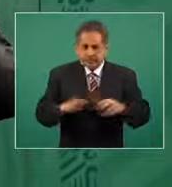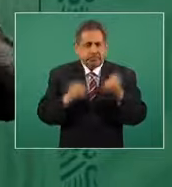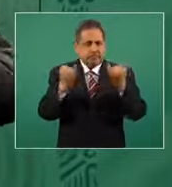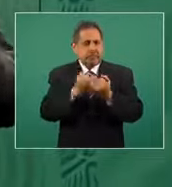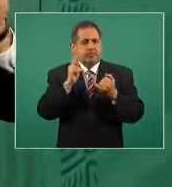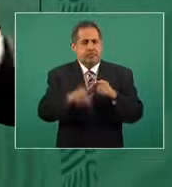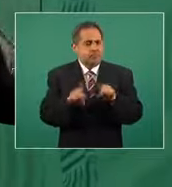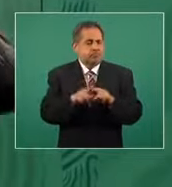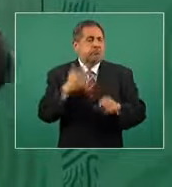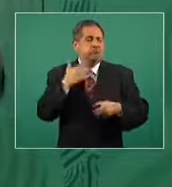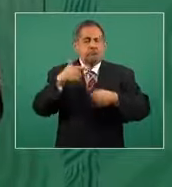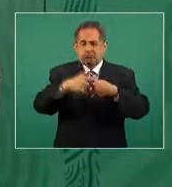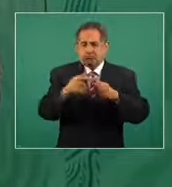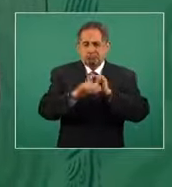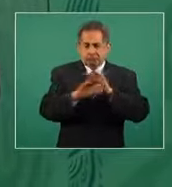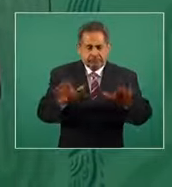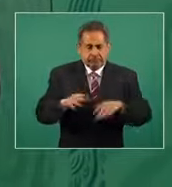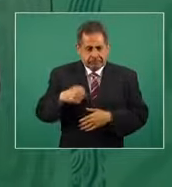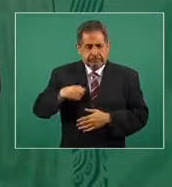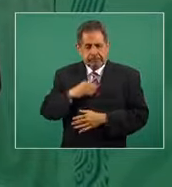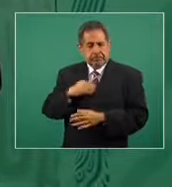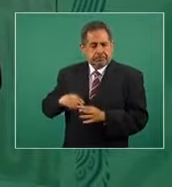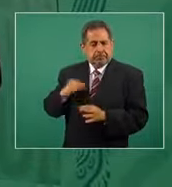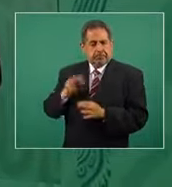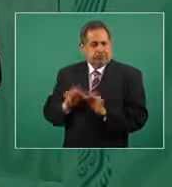las gasolinas, y lo estoy cumpliendo,